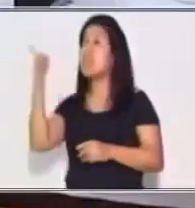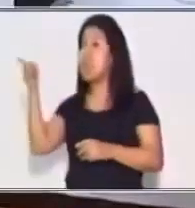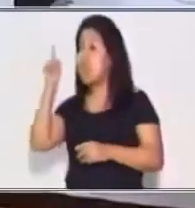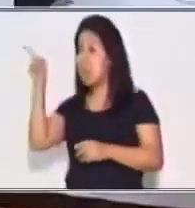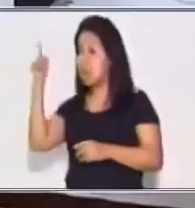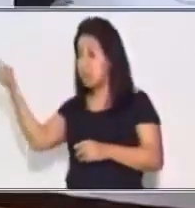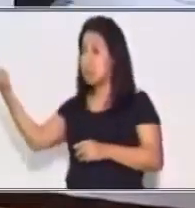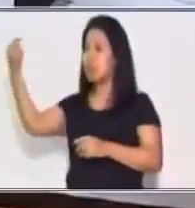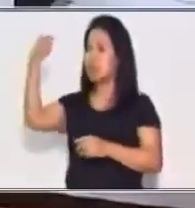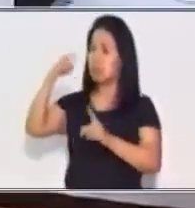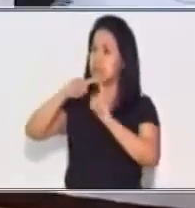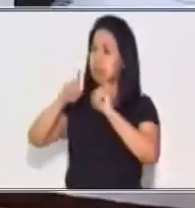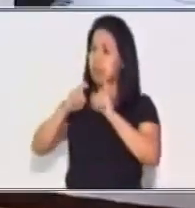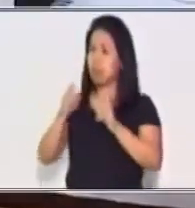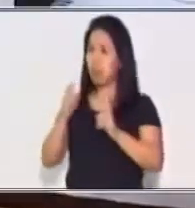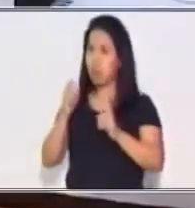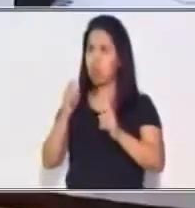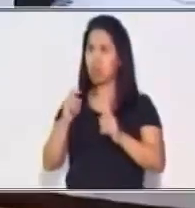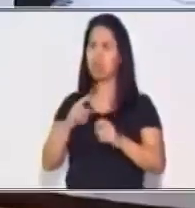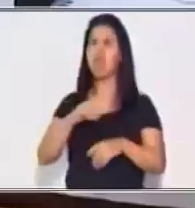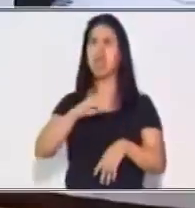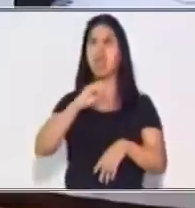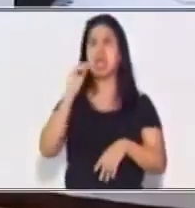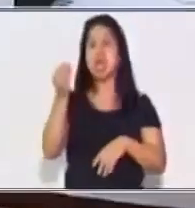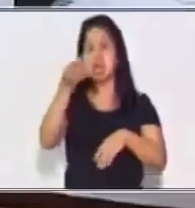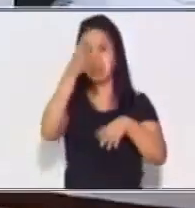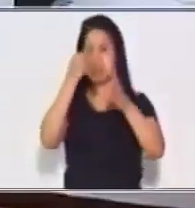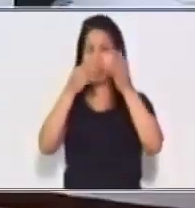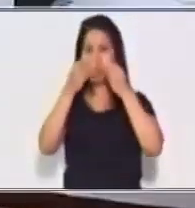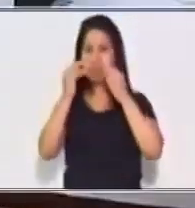Aprendo en Casa. Si hay algún adulto